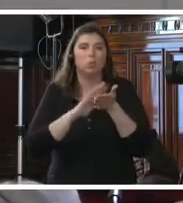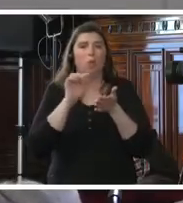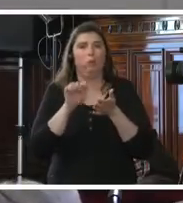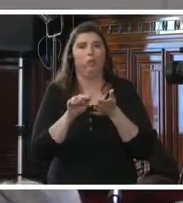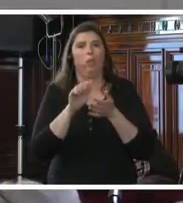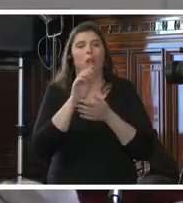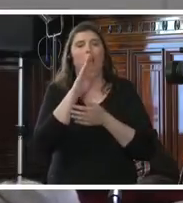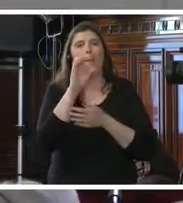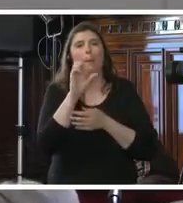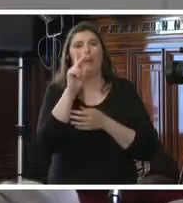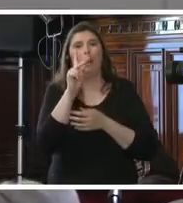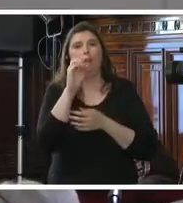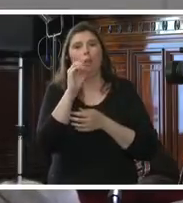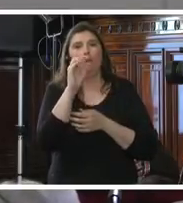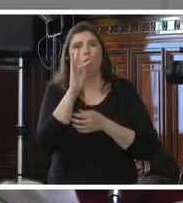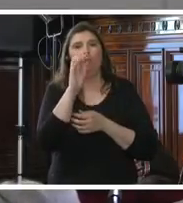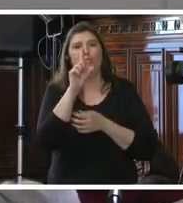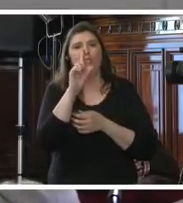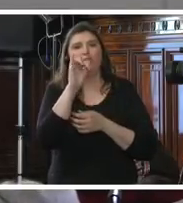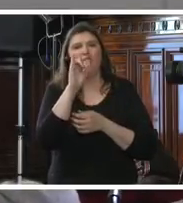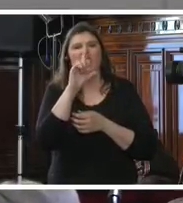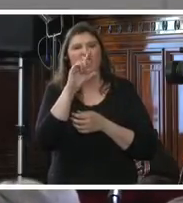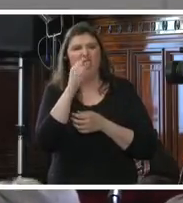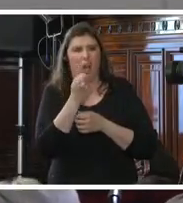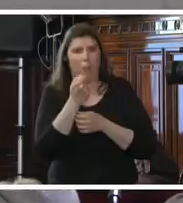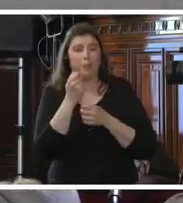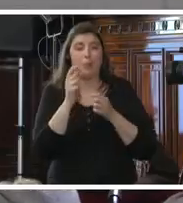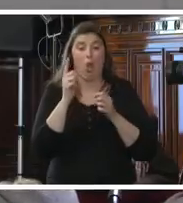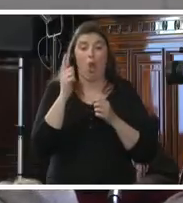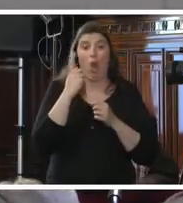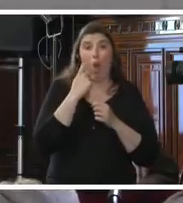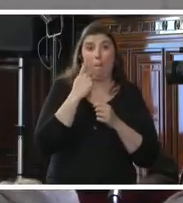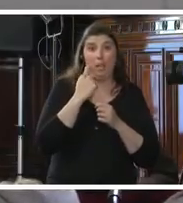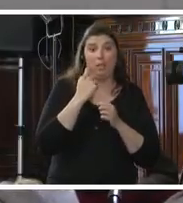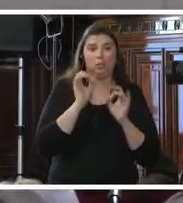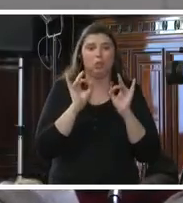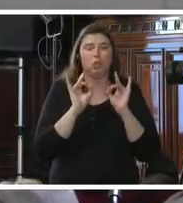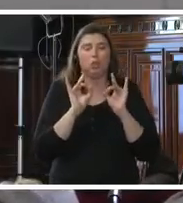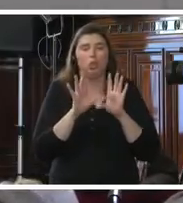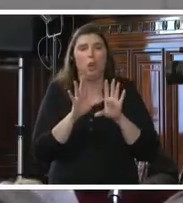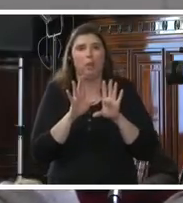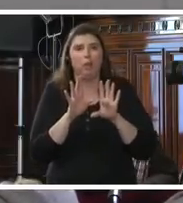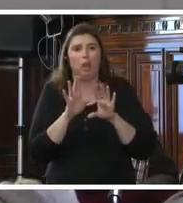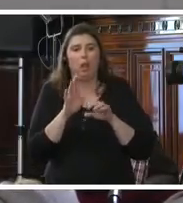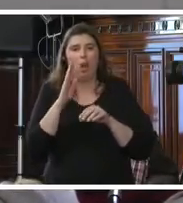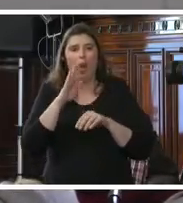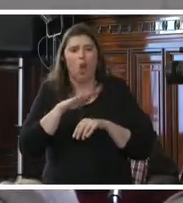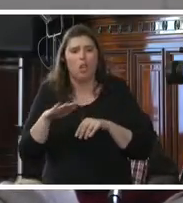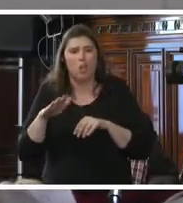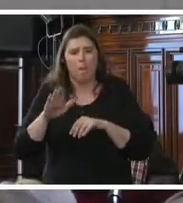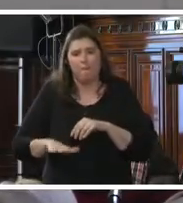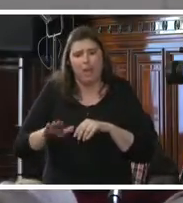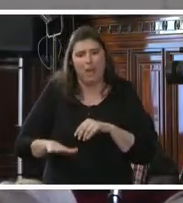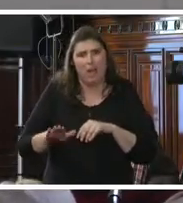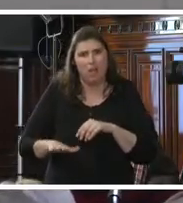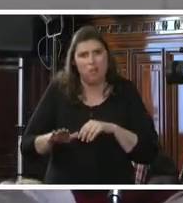la pedofilia. Hay hombres que solamente tienen sexo con niños pequeños. A ellos